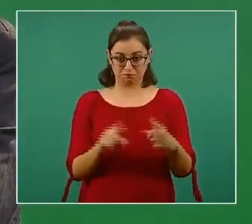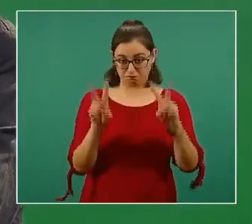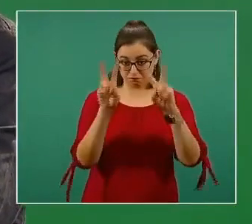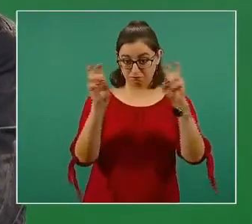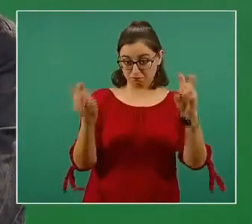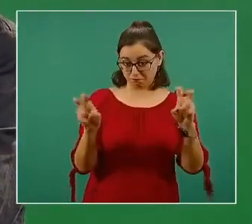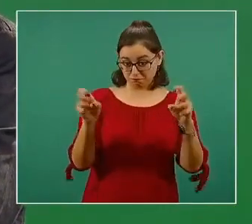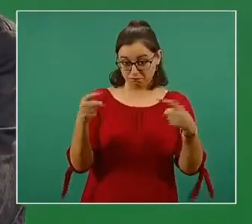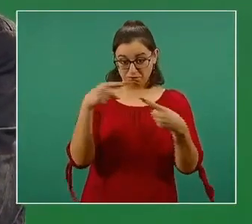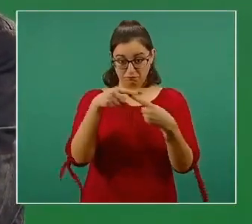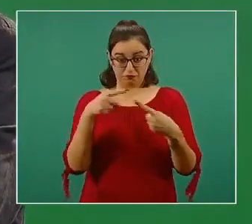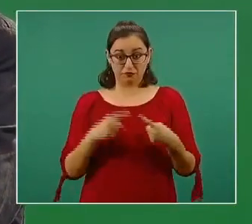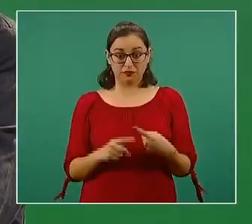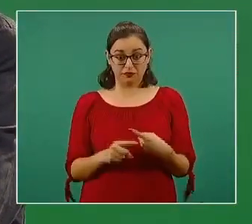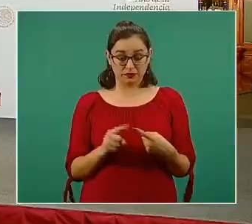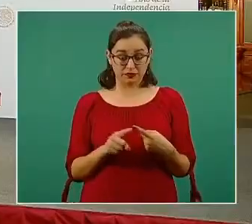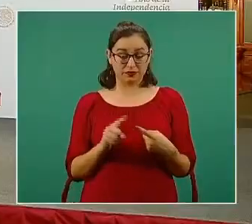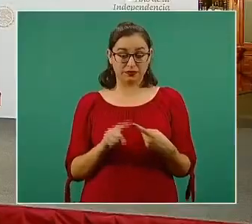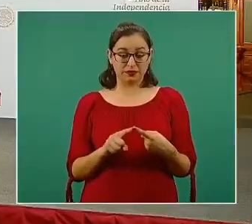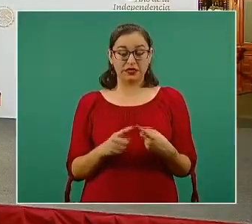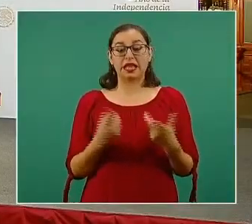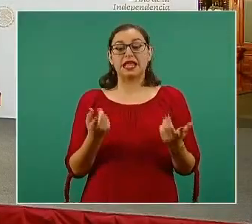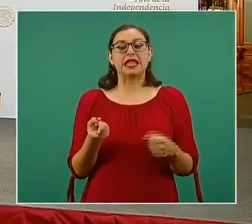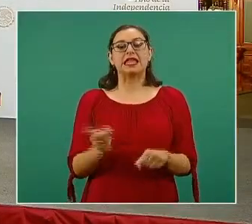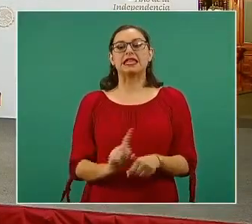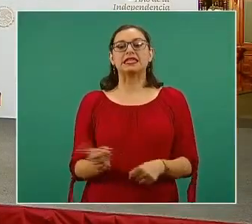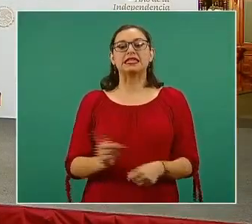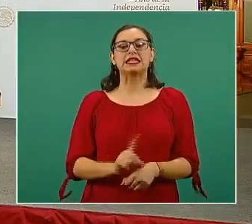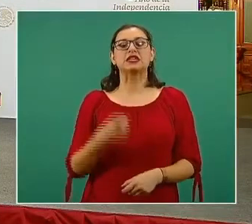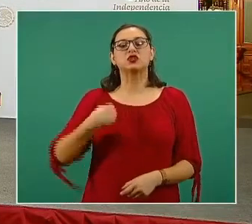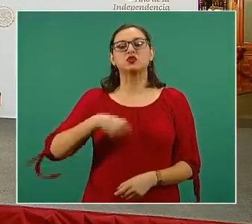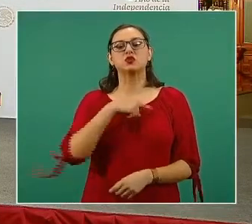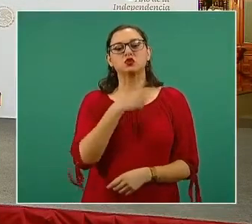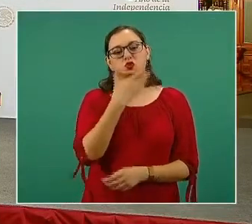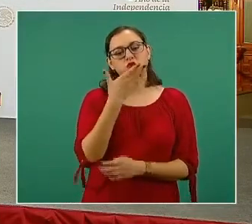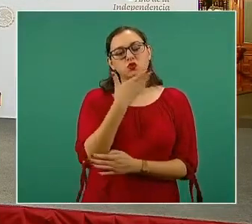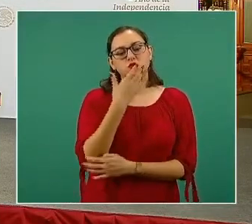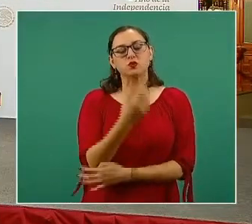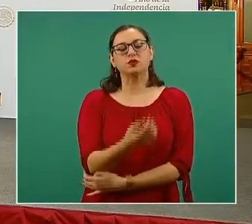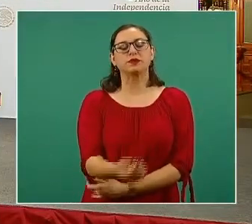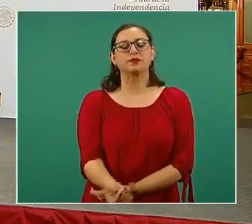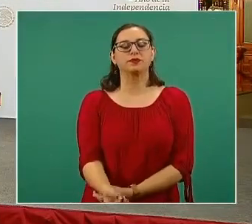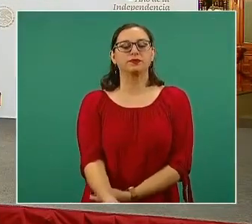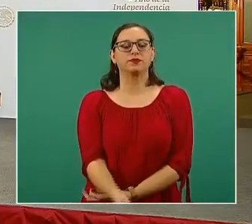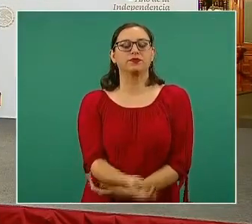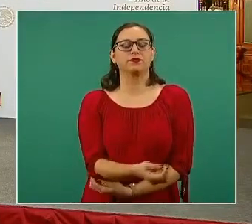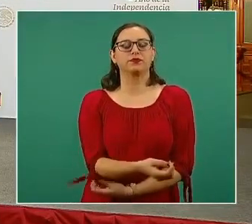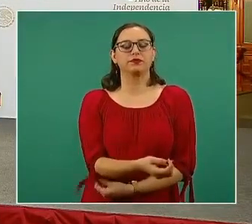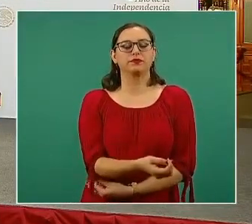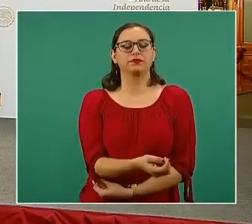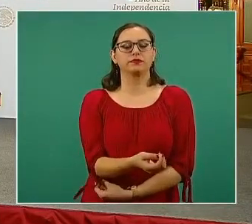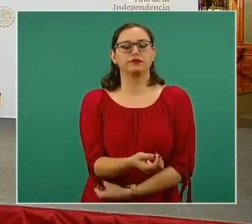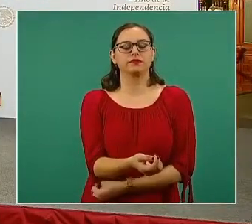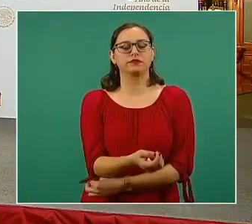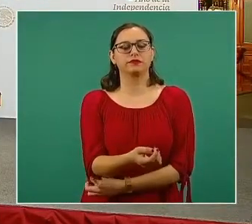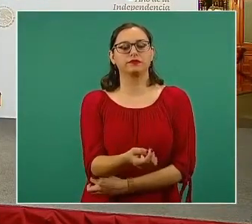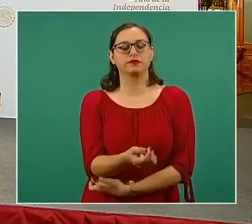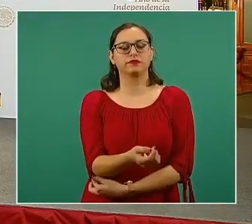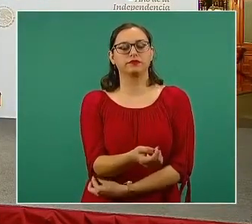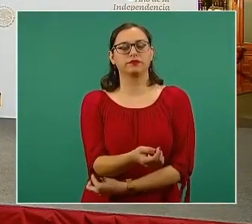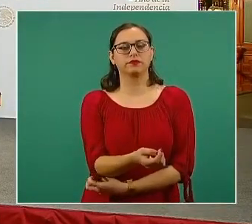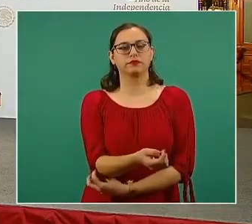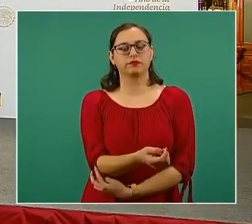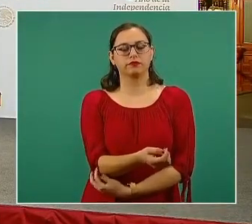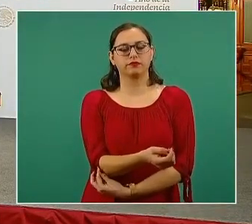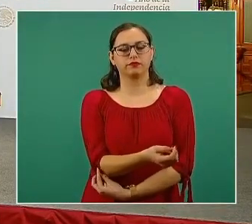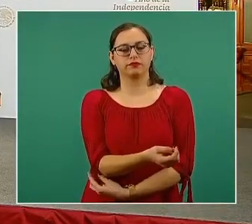como hacemos todos los días, comentar sobre el estado que guarda la epidemia en México, cuando tenemos ya, hemos